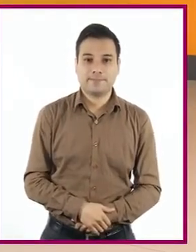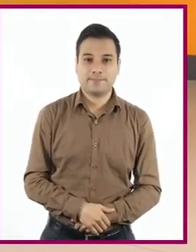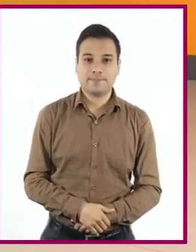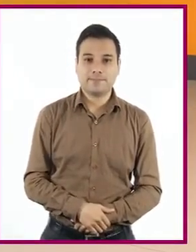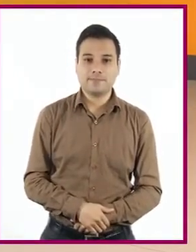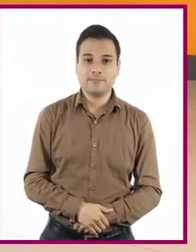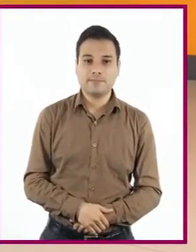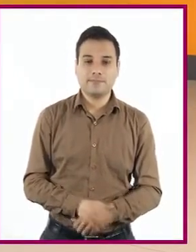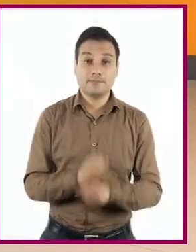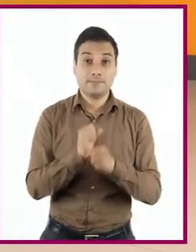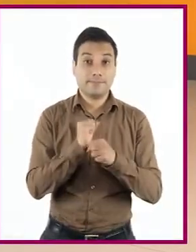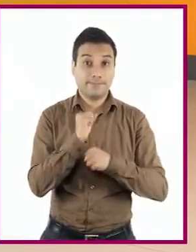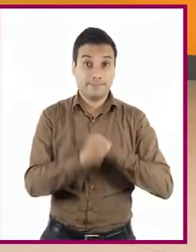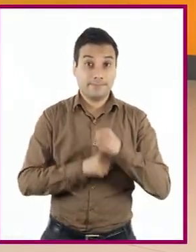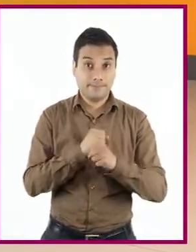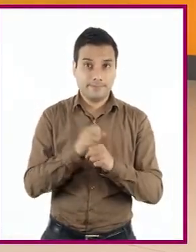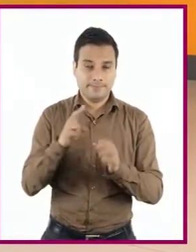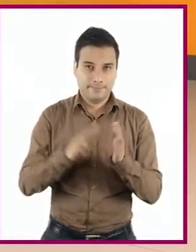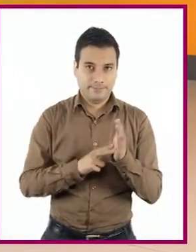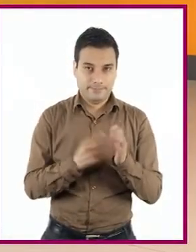Es el año